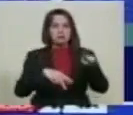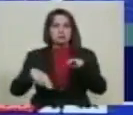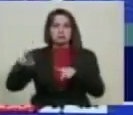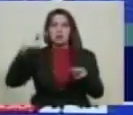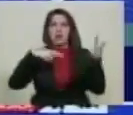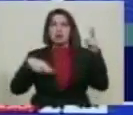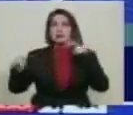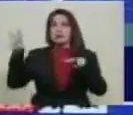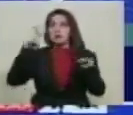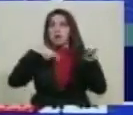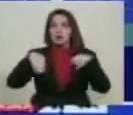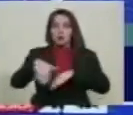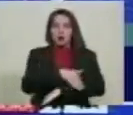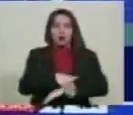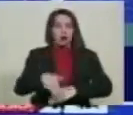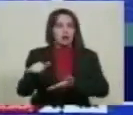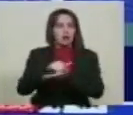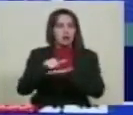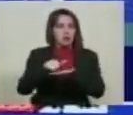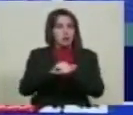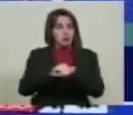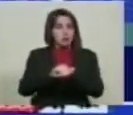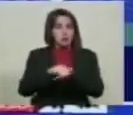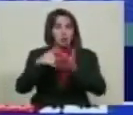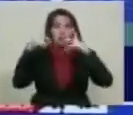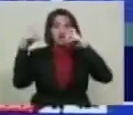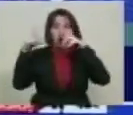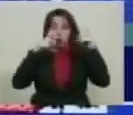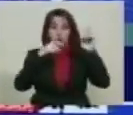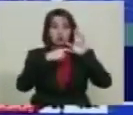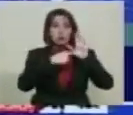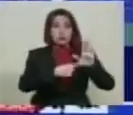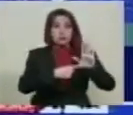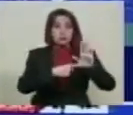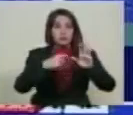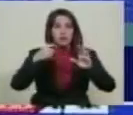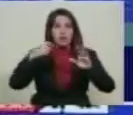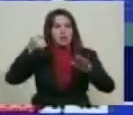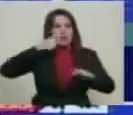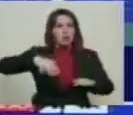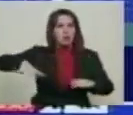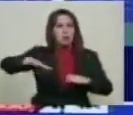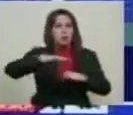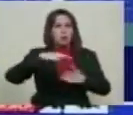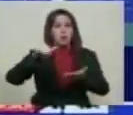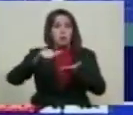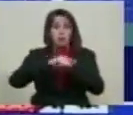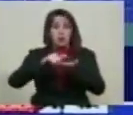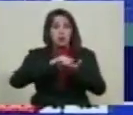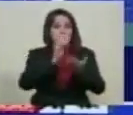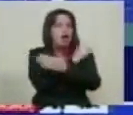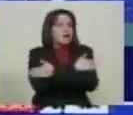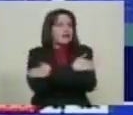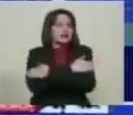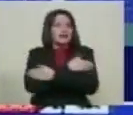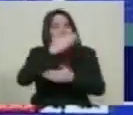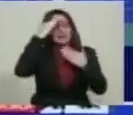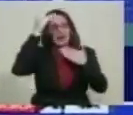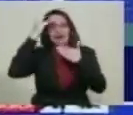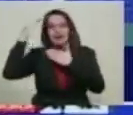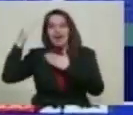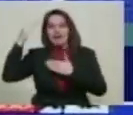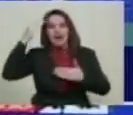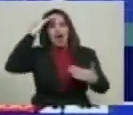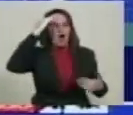Voy a tener que sacarla, ¿verdad? Como el pueblo neoyorquino me saludaba, me abrazaba y decía, long live